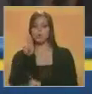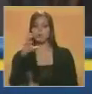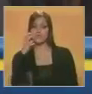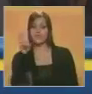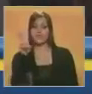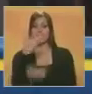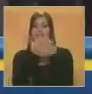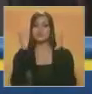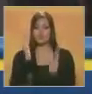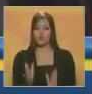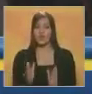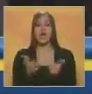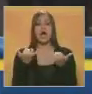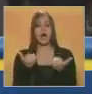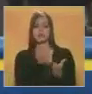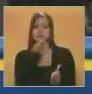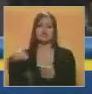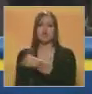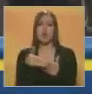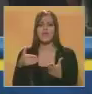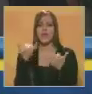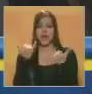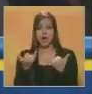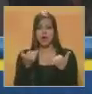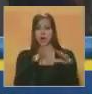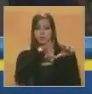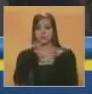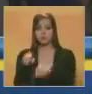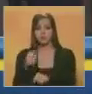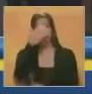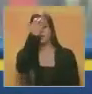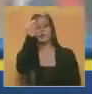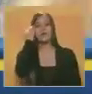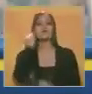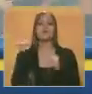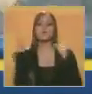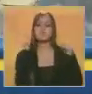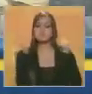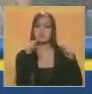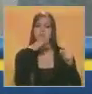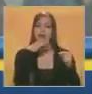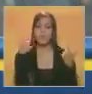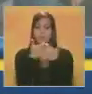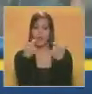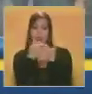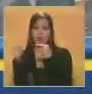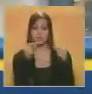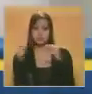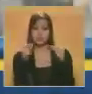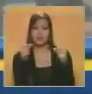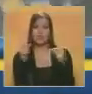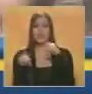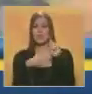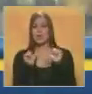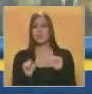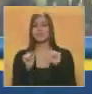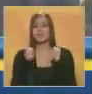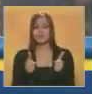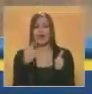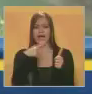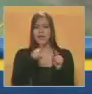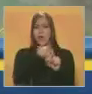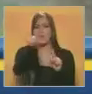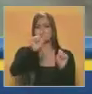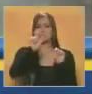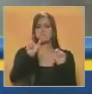y estudiantes que están en contra de la toma de la facultad se enfrentaron verbalmente. Los ánimos se caldearon cuando comenzaron a detonarse cohetones